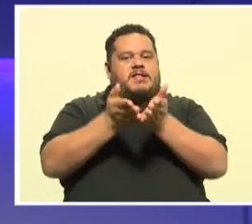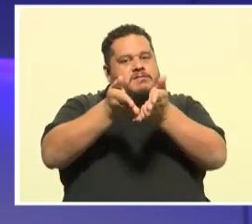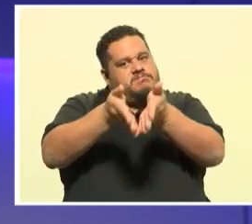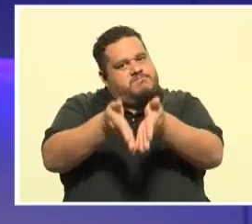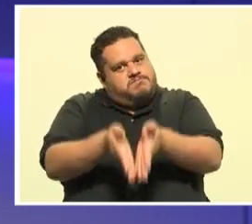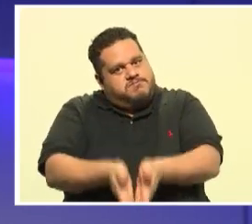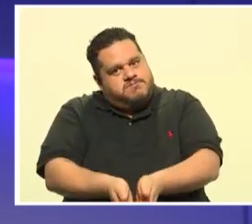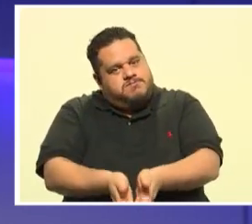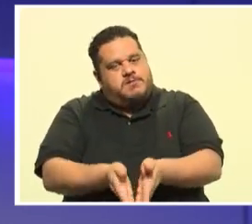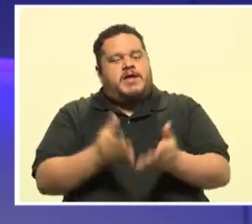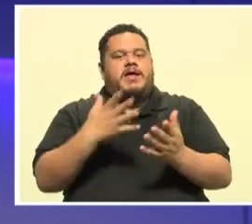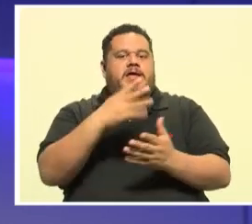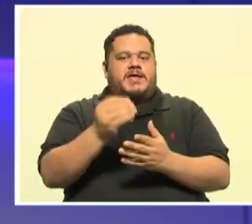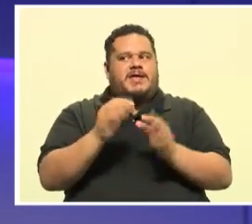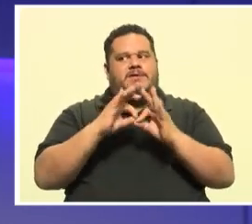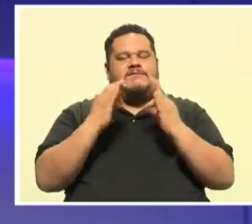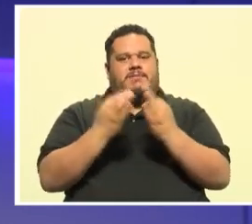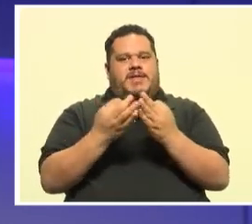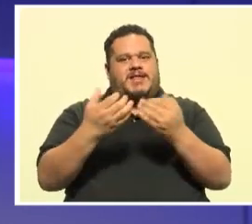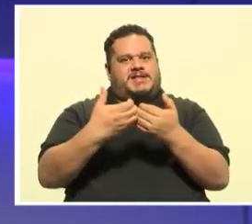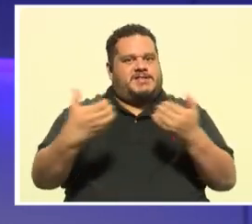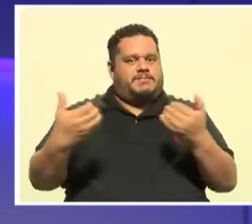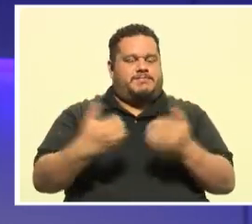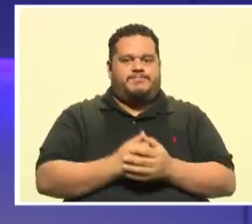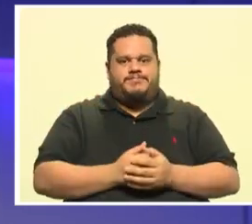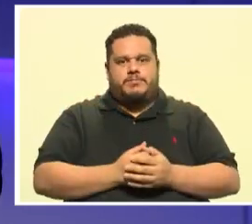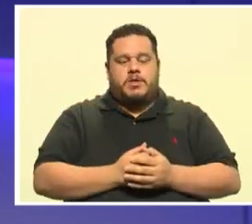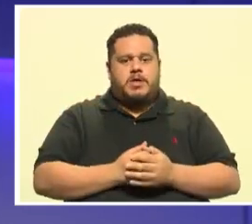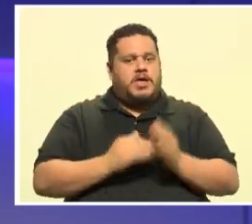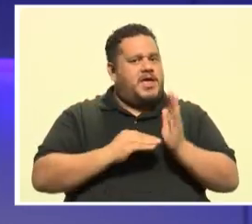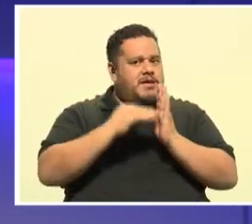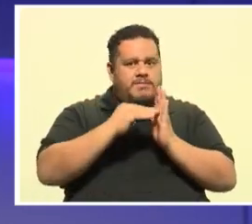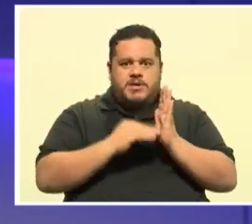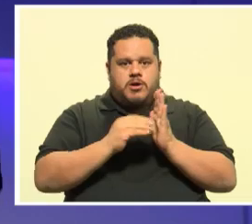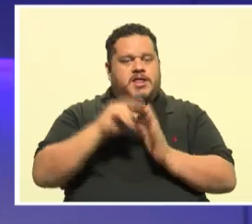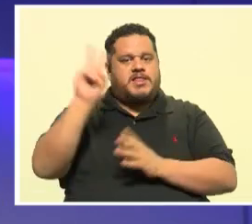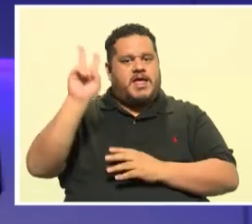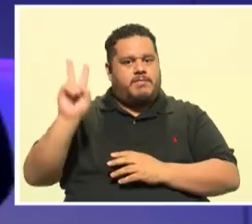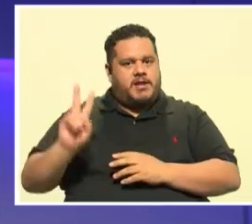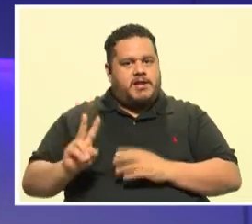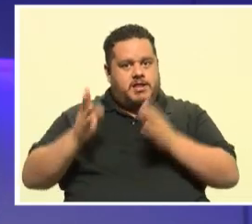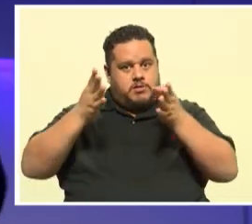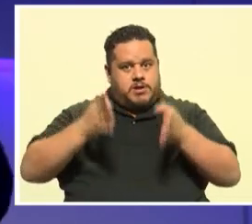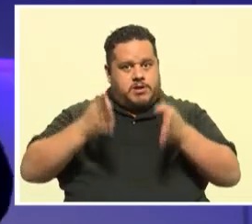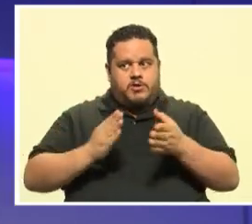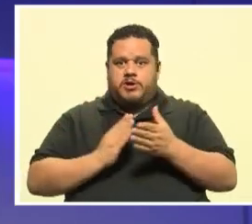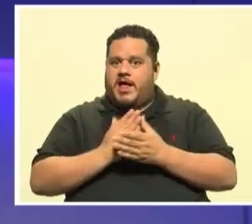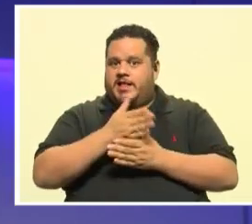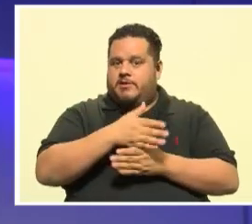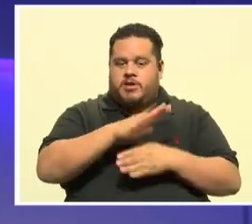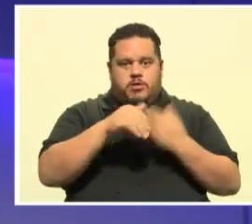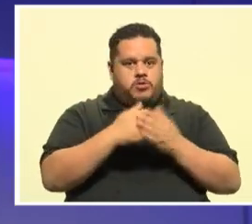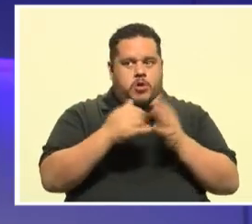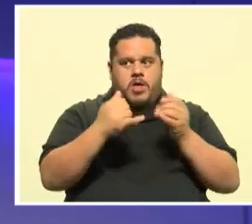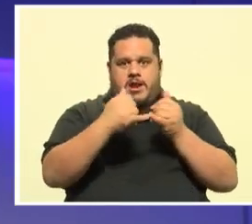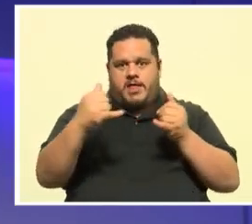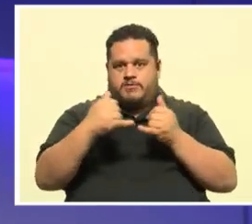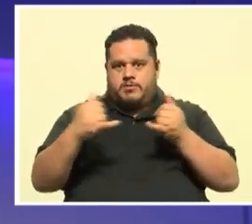en precarias embarcaciones que muchísimas veces naufragan y se hunden, dejando a la deriva a familias